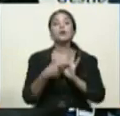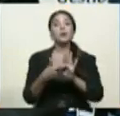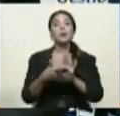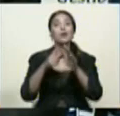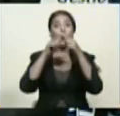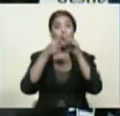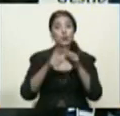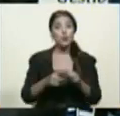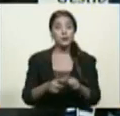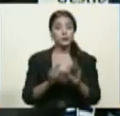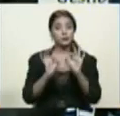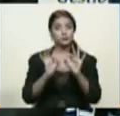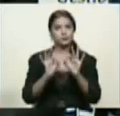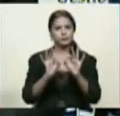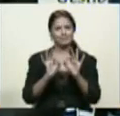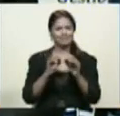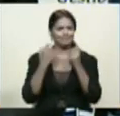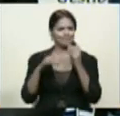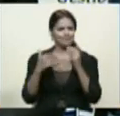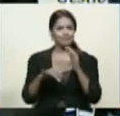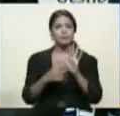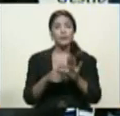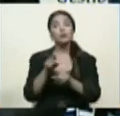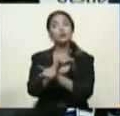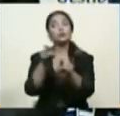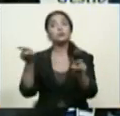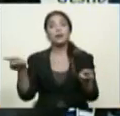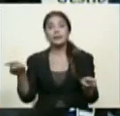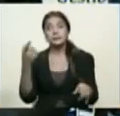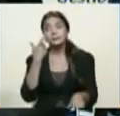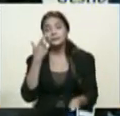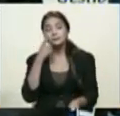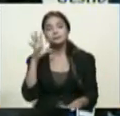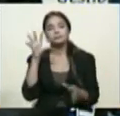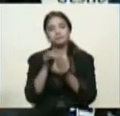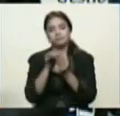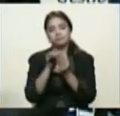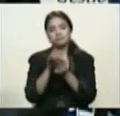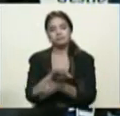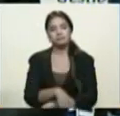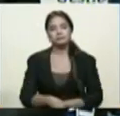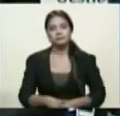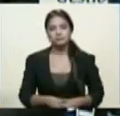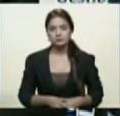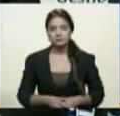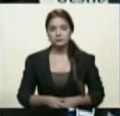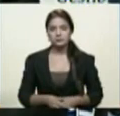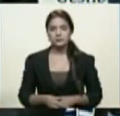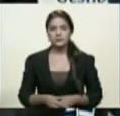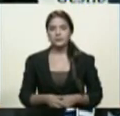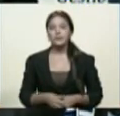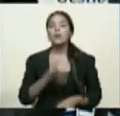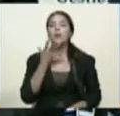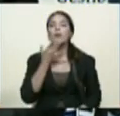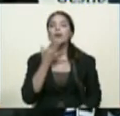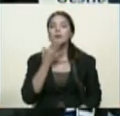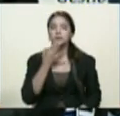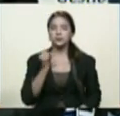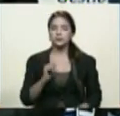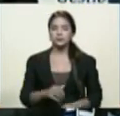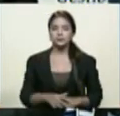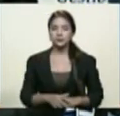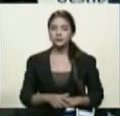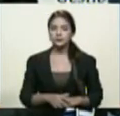cifras proporcionales y ustedes sacarán sus conclusiones por ejemplo